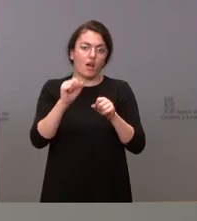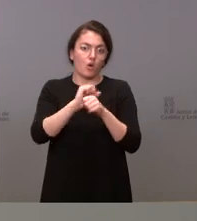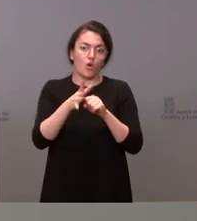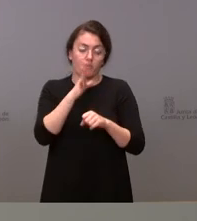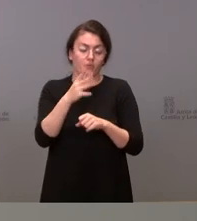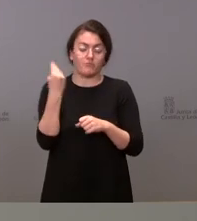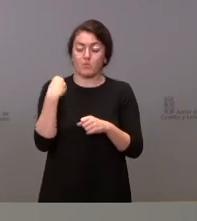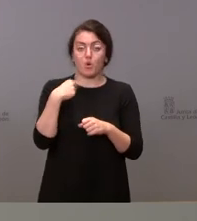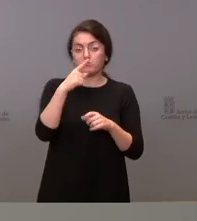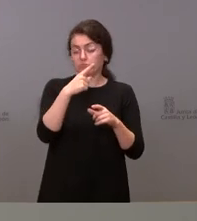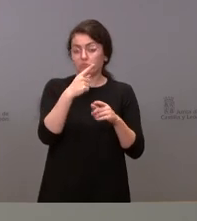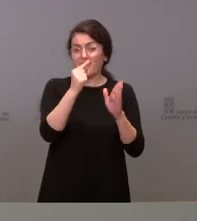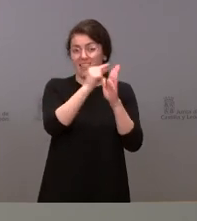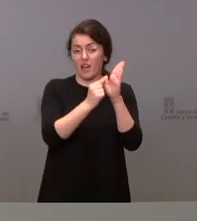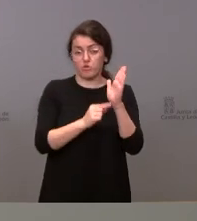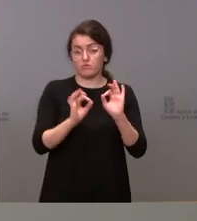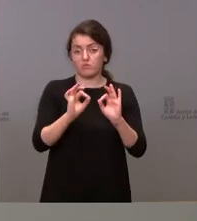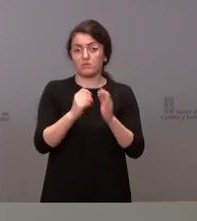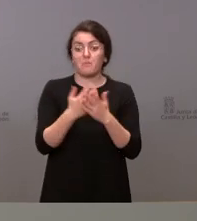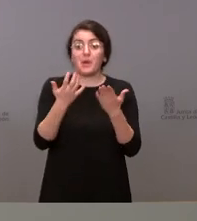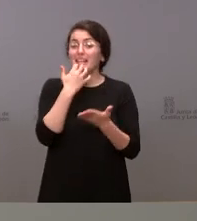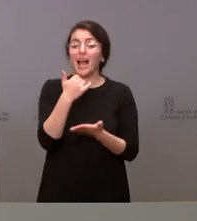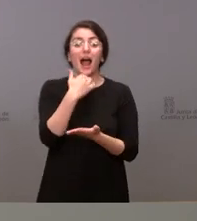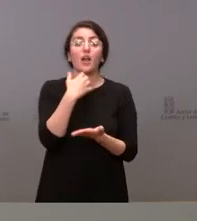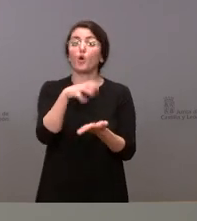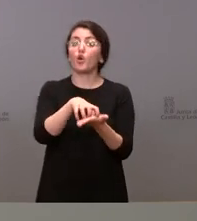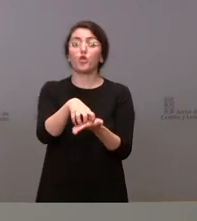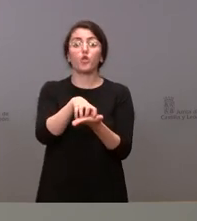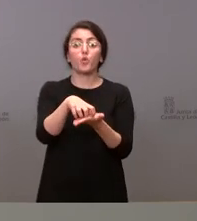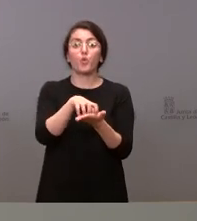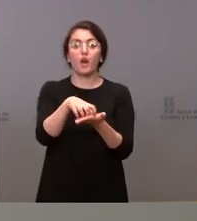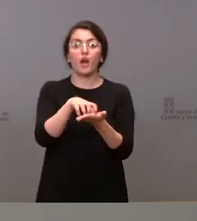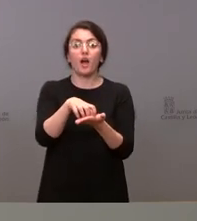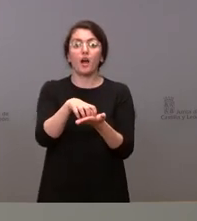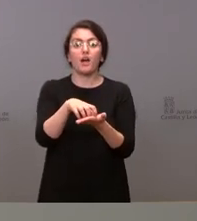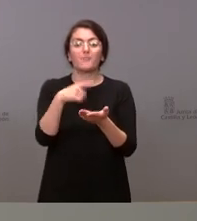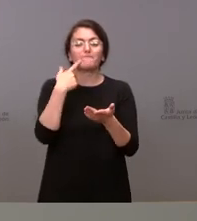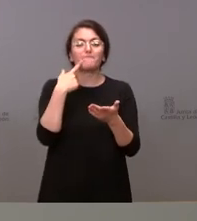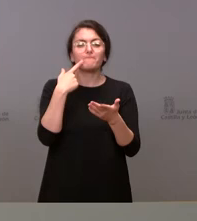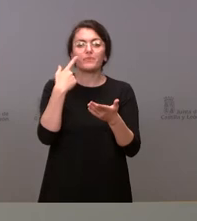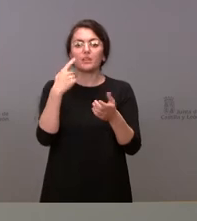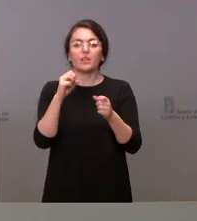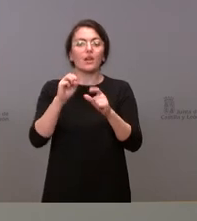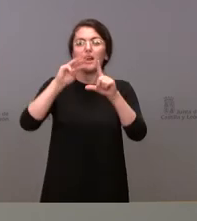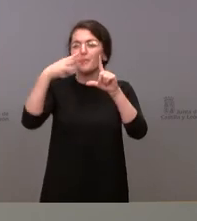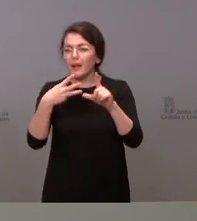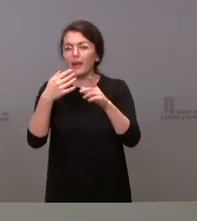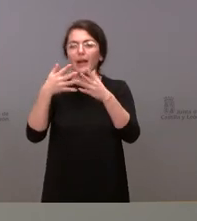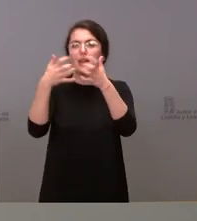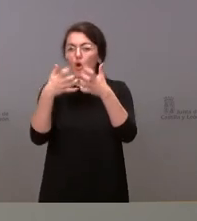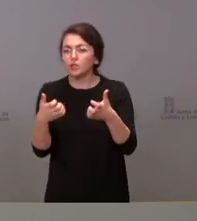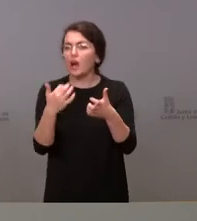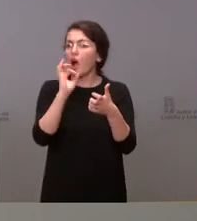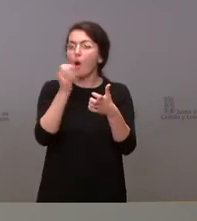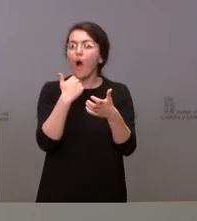a través del portal. Pero si hubiera alguna duda, efectivamente, respecto de lo que es la nota o los comentarios o las explicaciones que aparecen en el